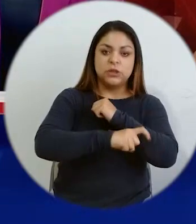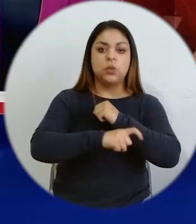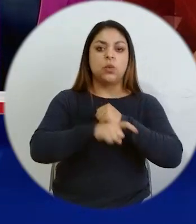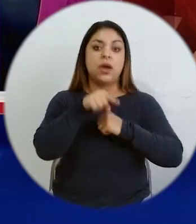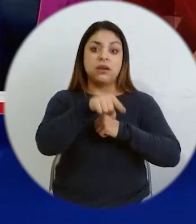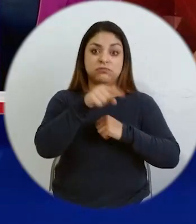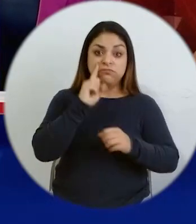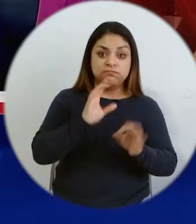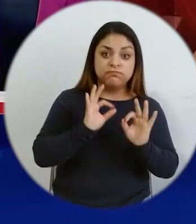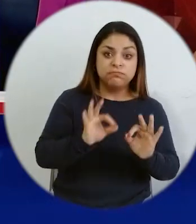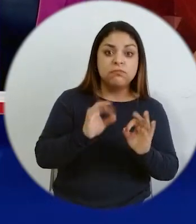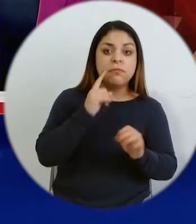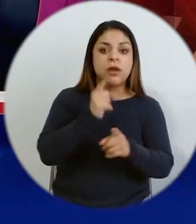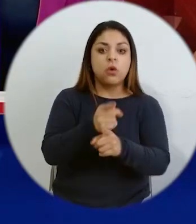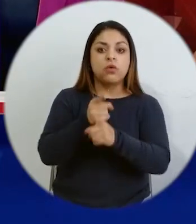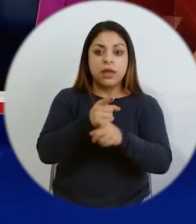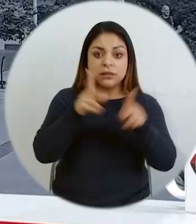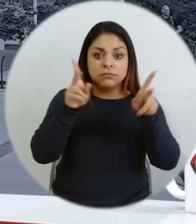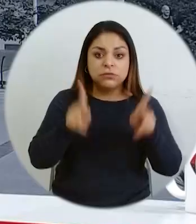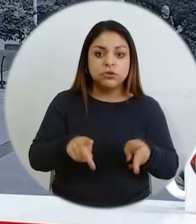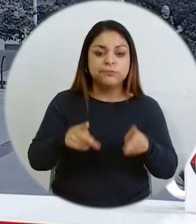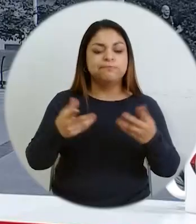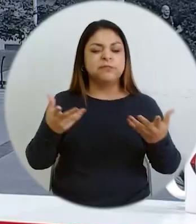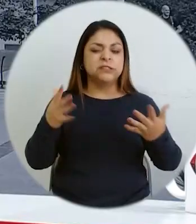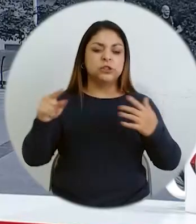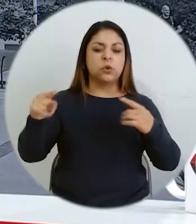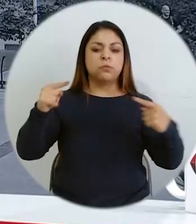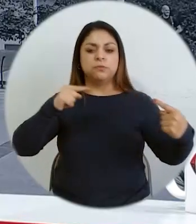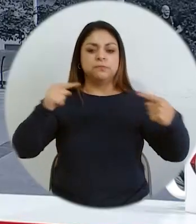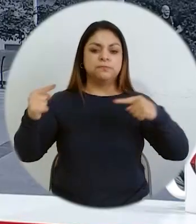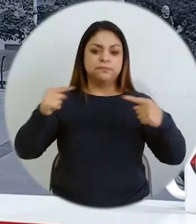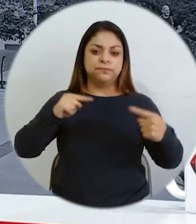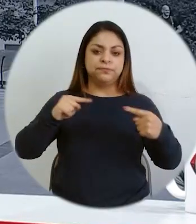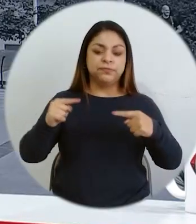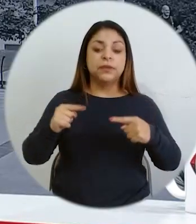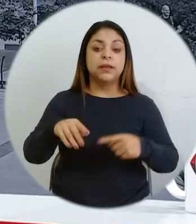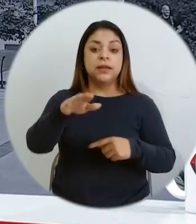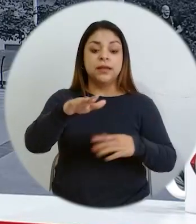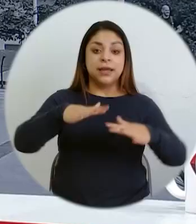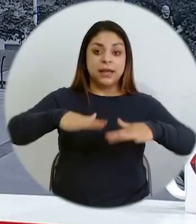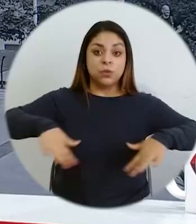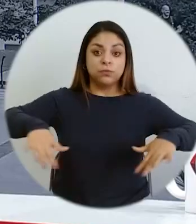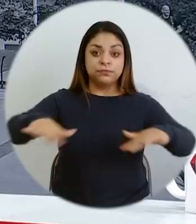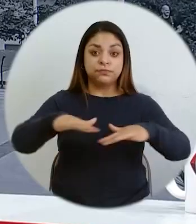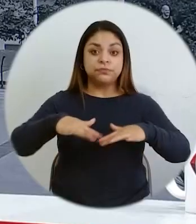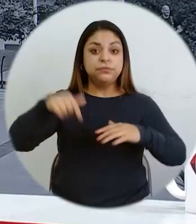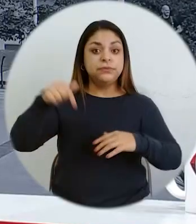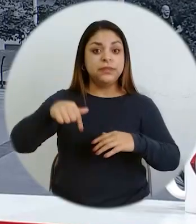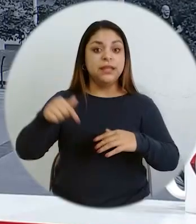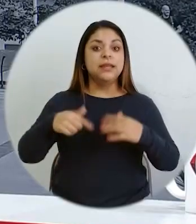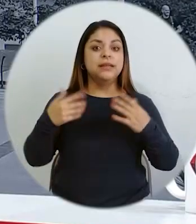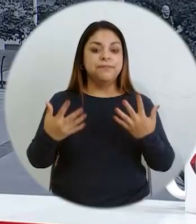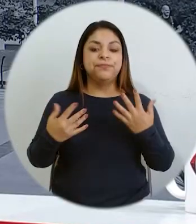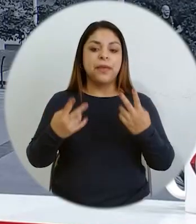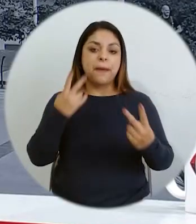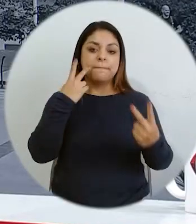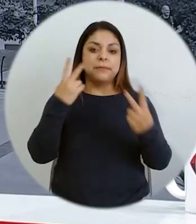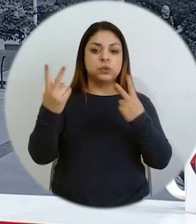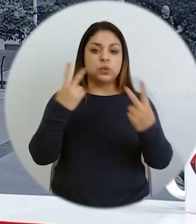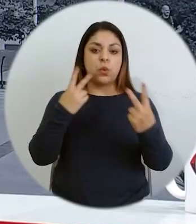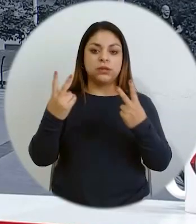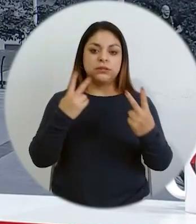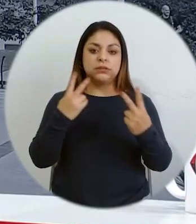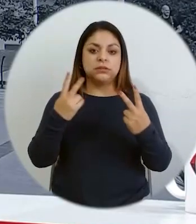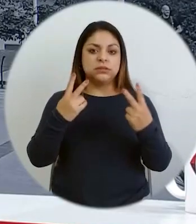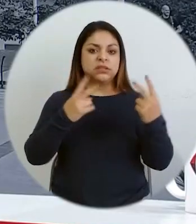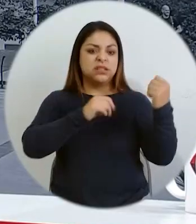comportamiento de las personas. En un contexto, como usted ya señalaba, donde las visiones autoritarias del uso del poder y del